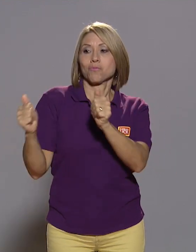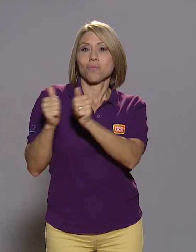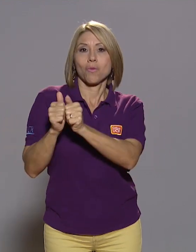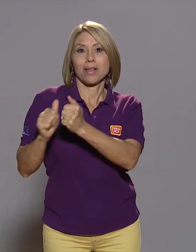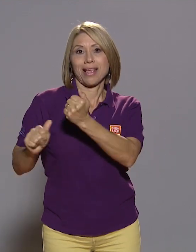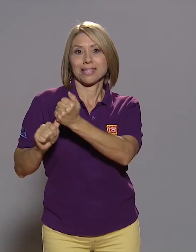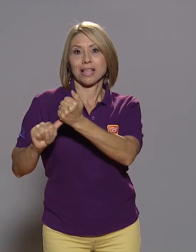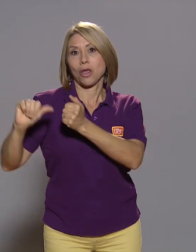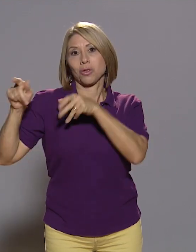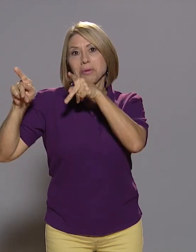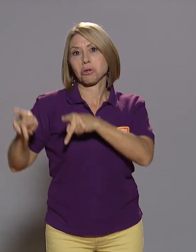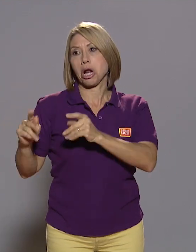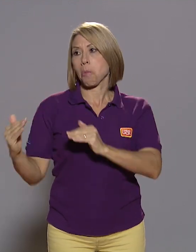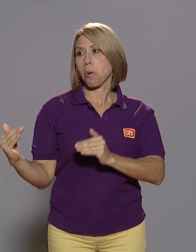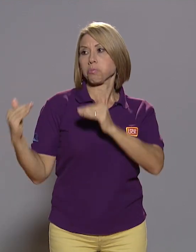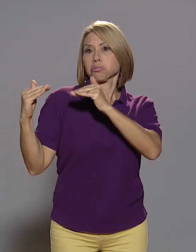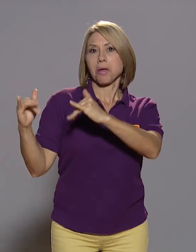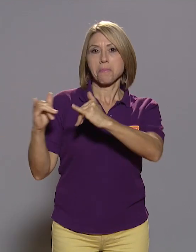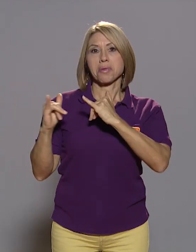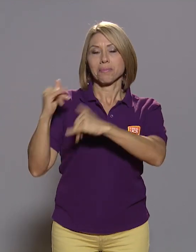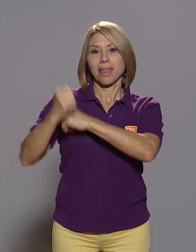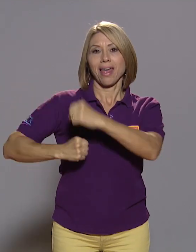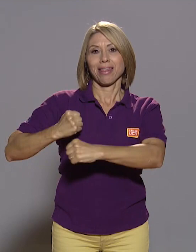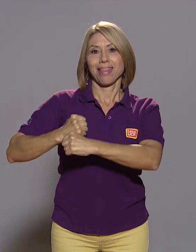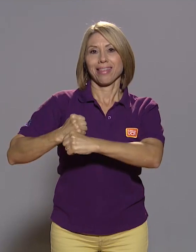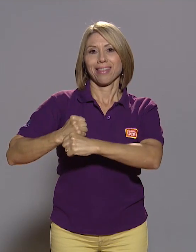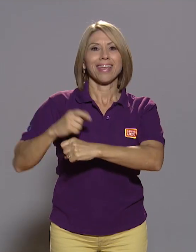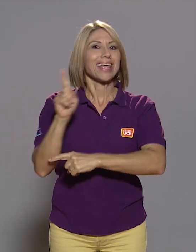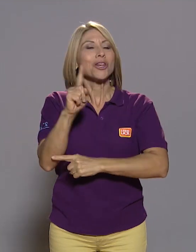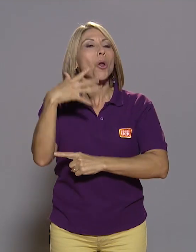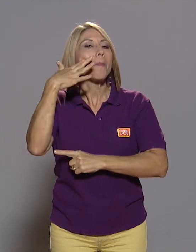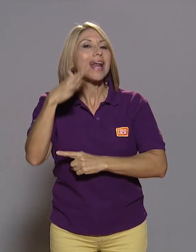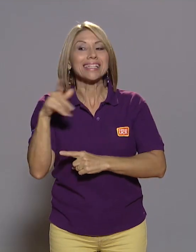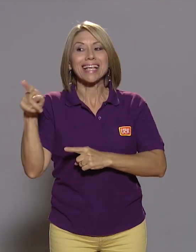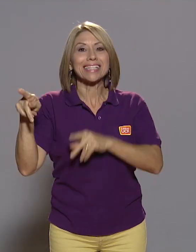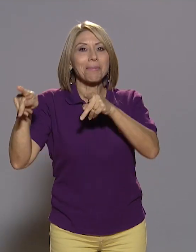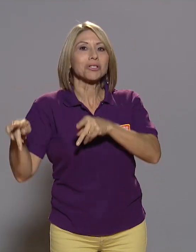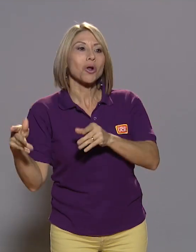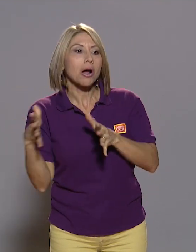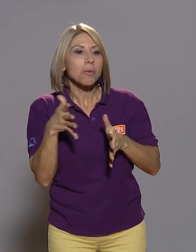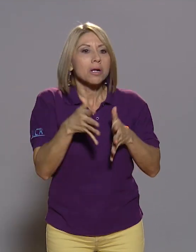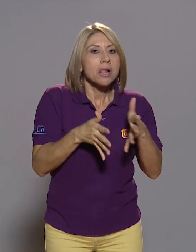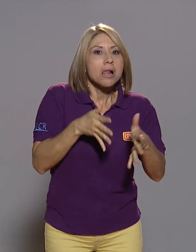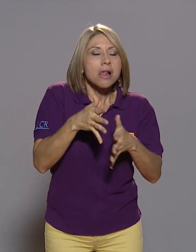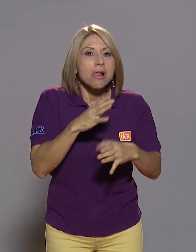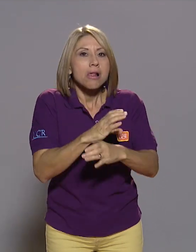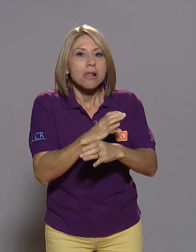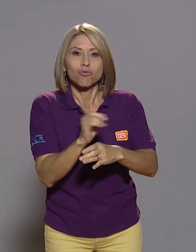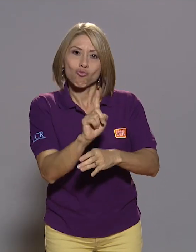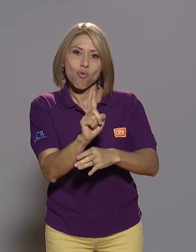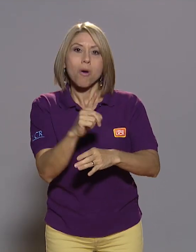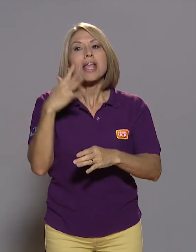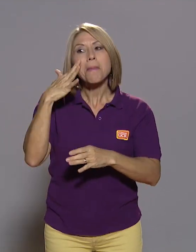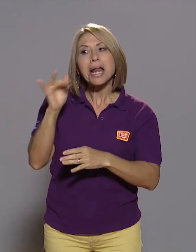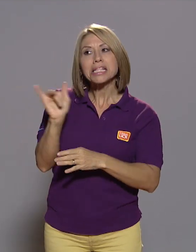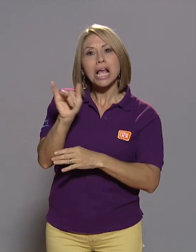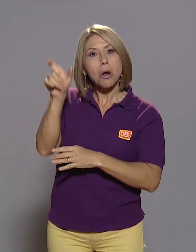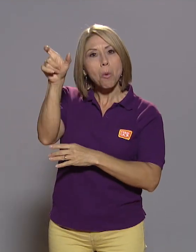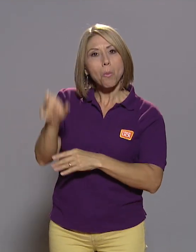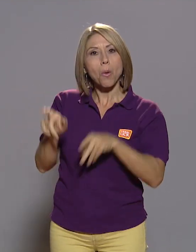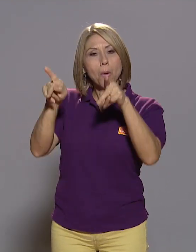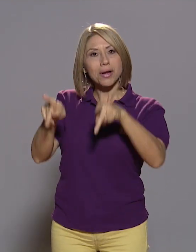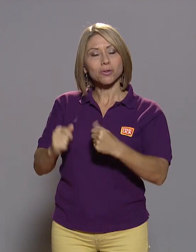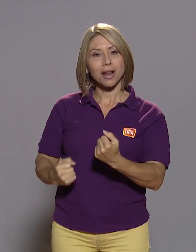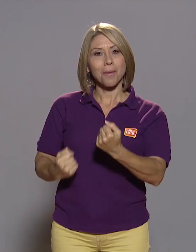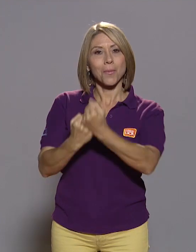que anda, no sé, lo andan cuidando, sino que es solo una persona de apoyo. Exacto. Para ir